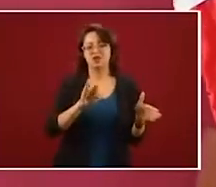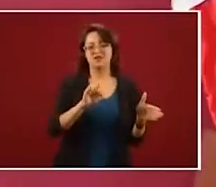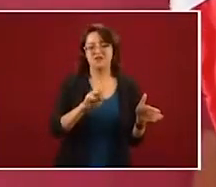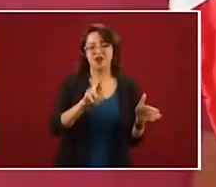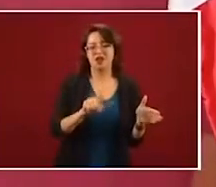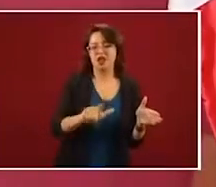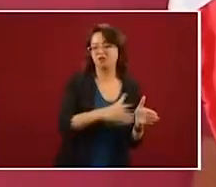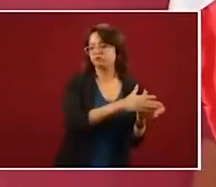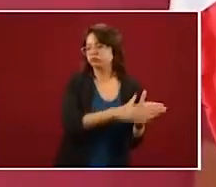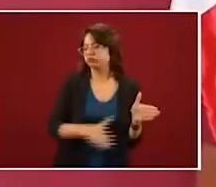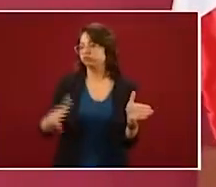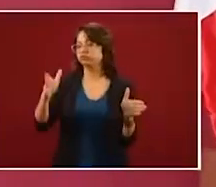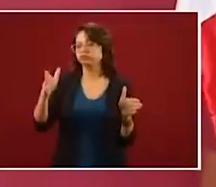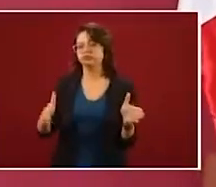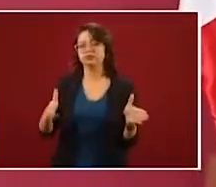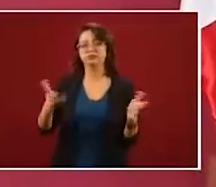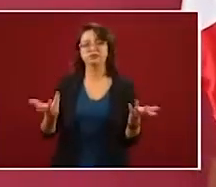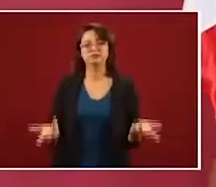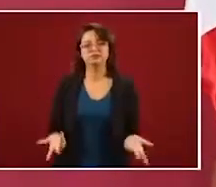había que